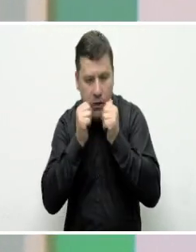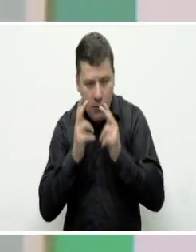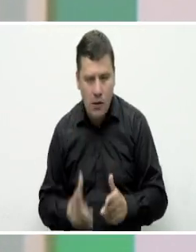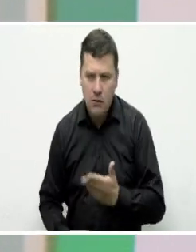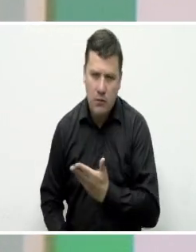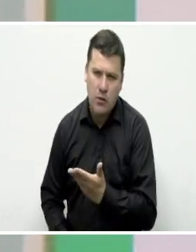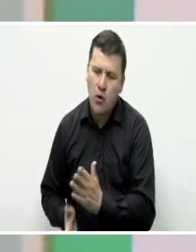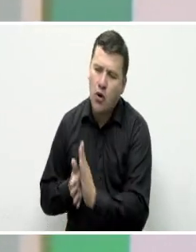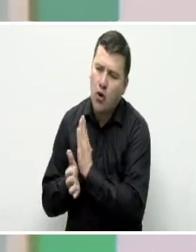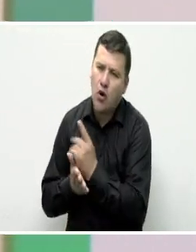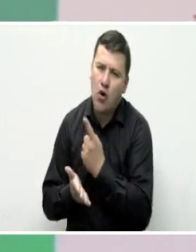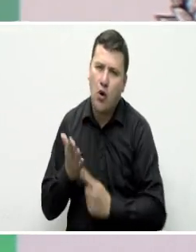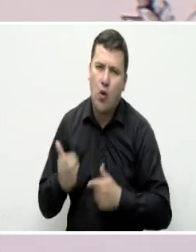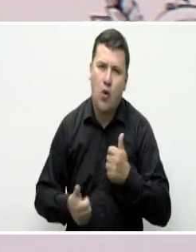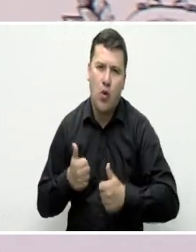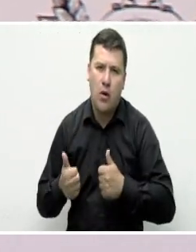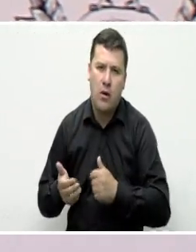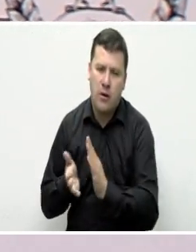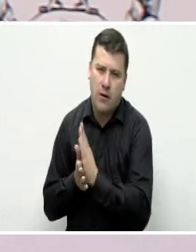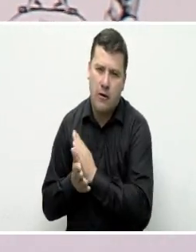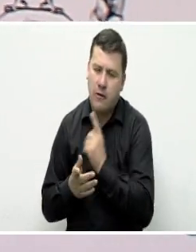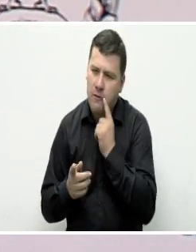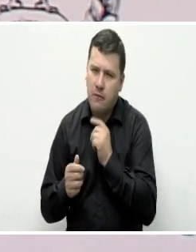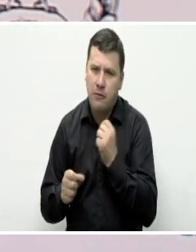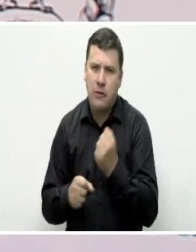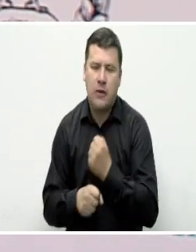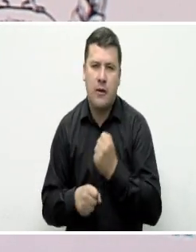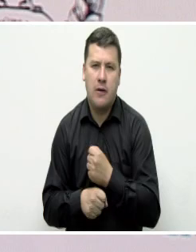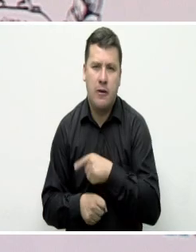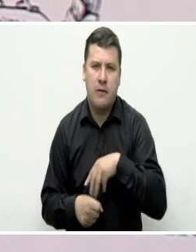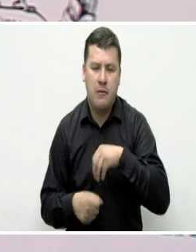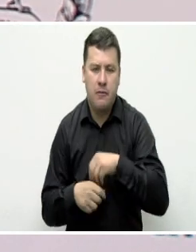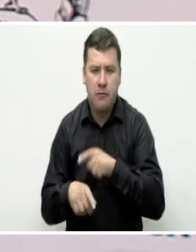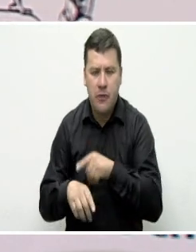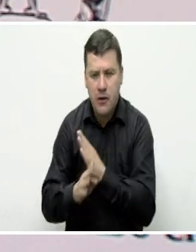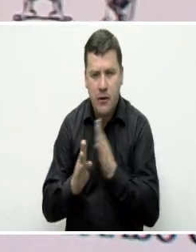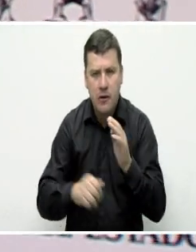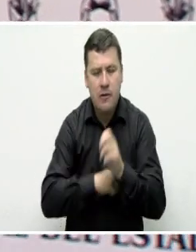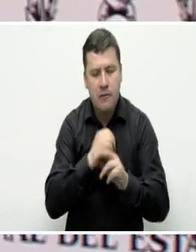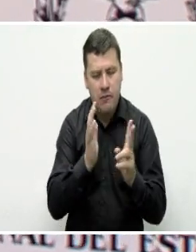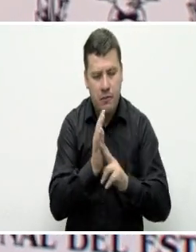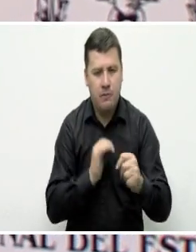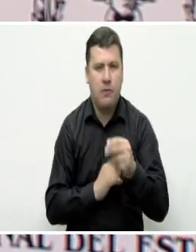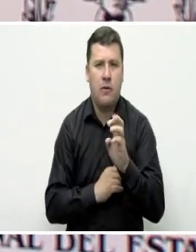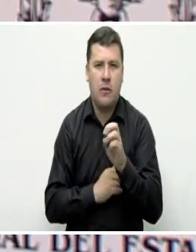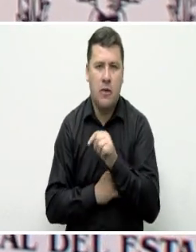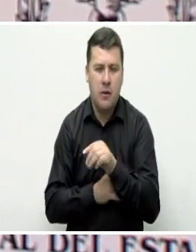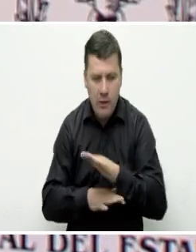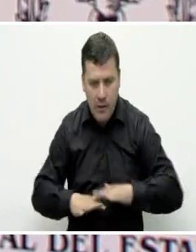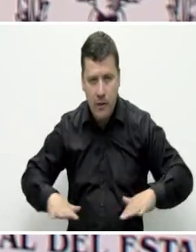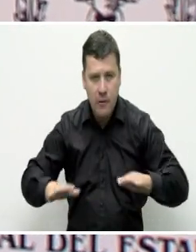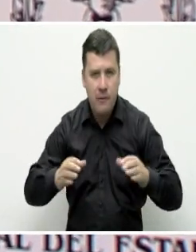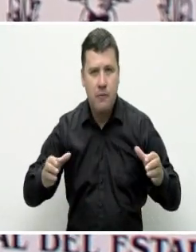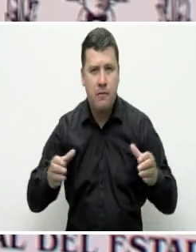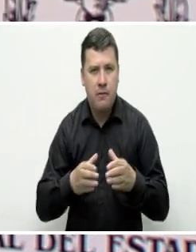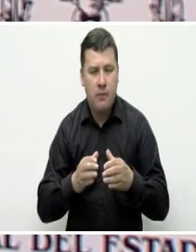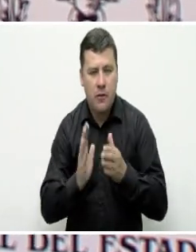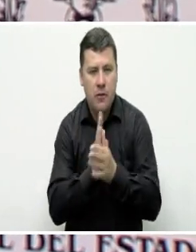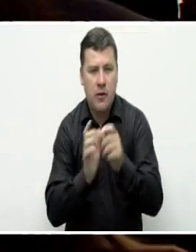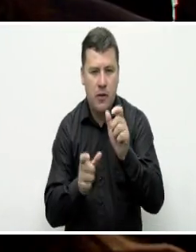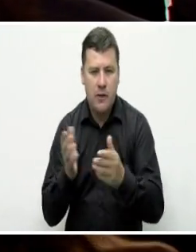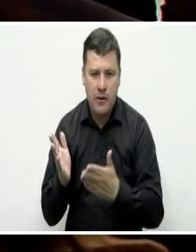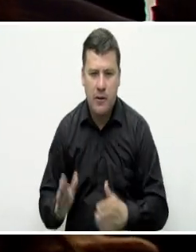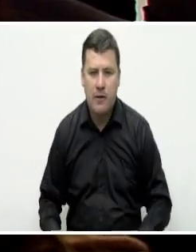para que nos cuente cuál ha sido ese trabajo a lo largo del 2018 en su área, en el área del talento